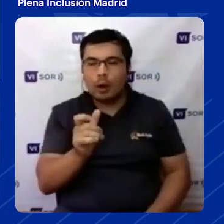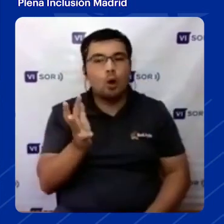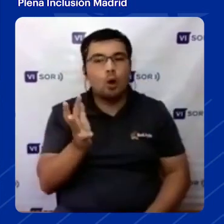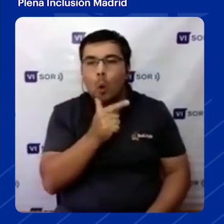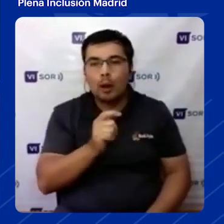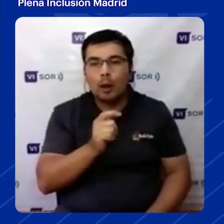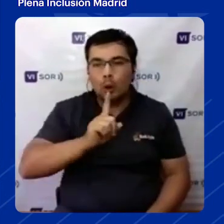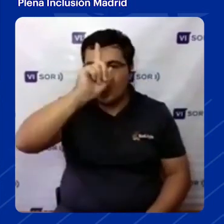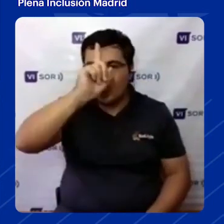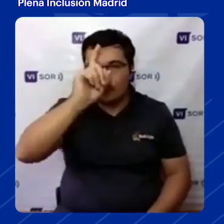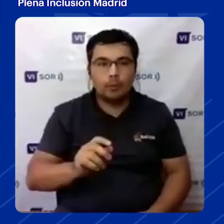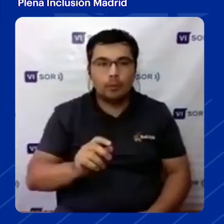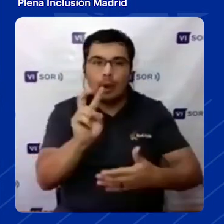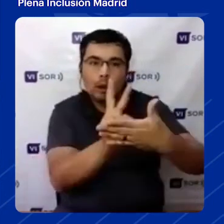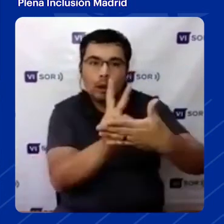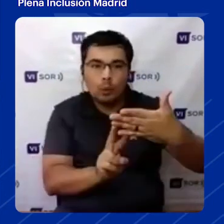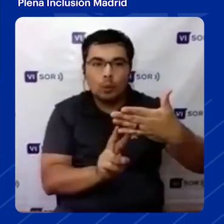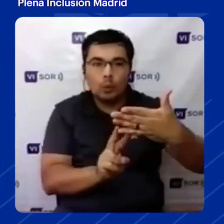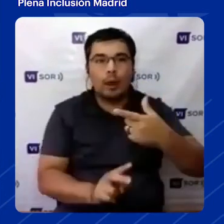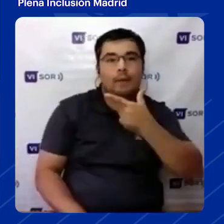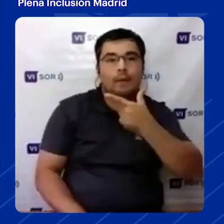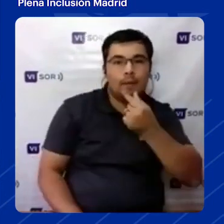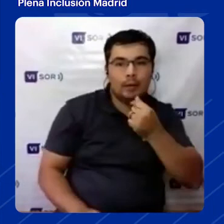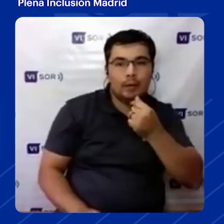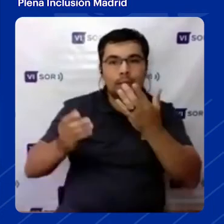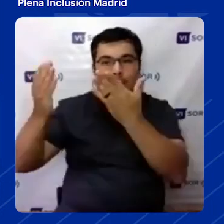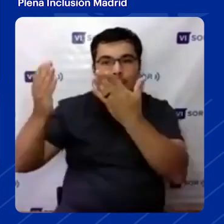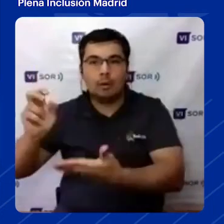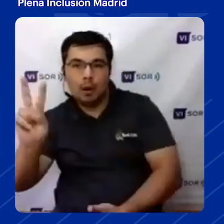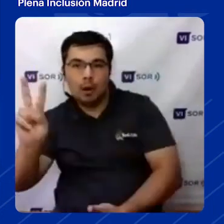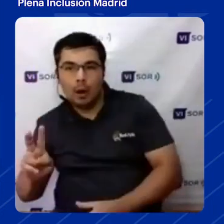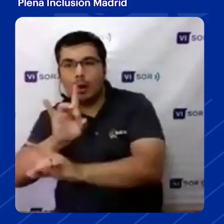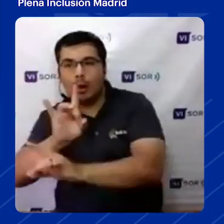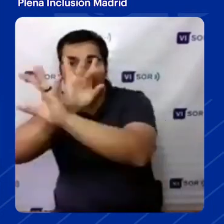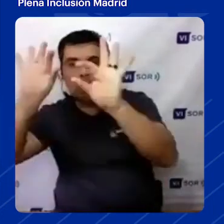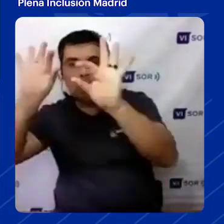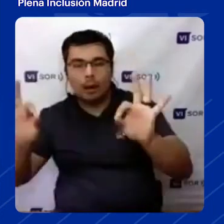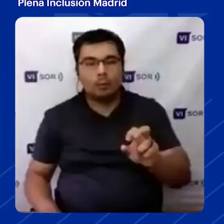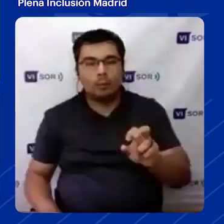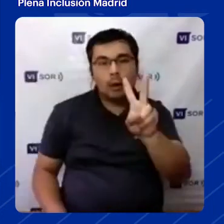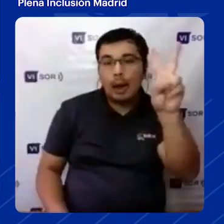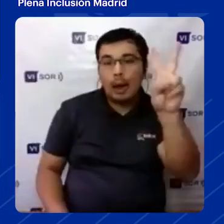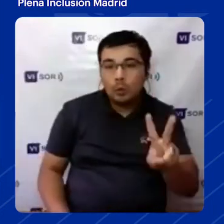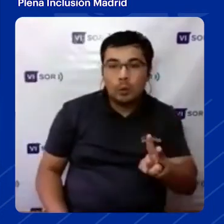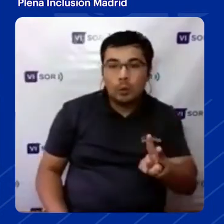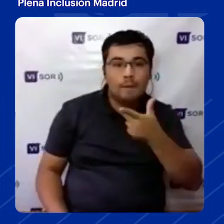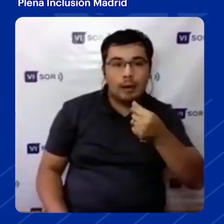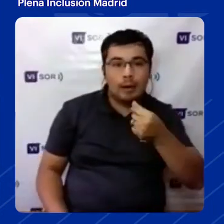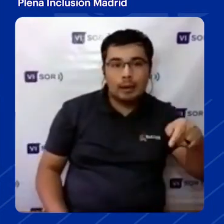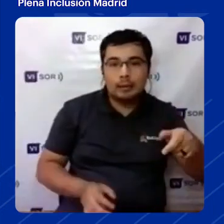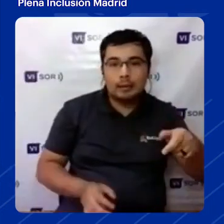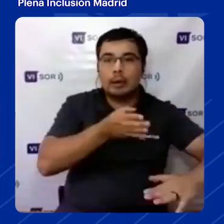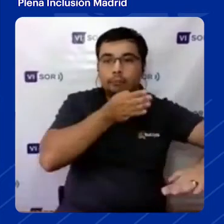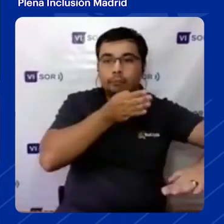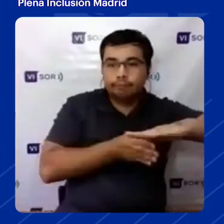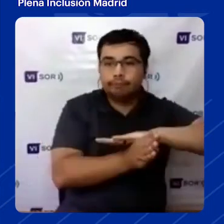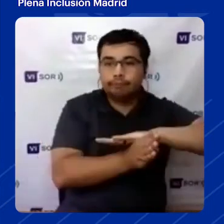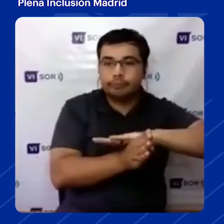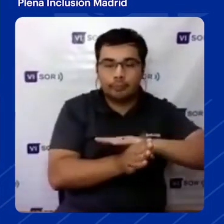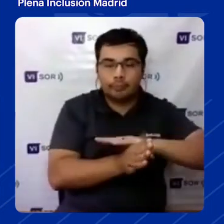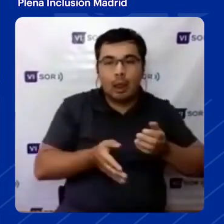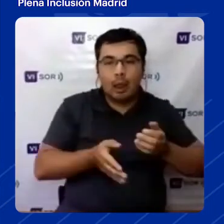Lectura fácil frente al lenguaje claro. La lectura fácil nace para personas con dificultades de comprensión. Puede abarcar todo tipo de